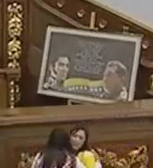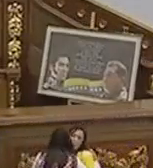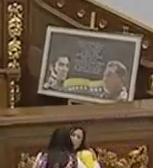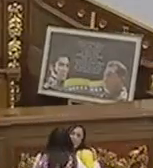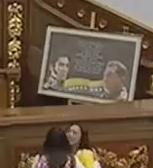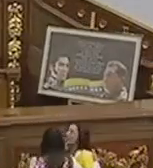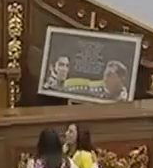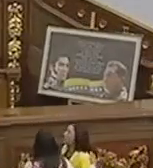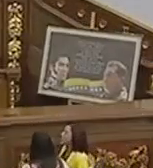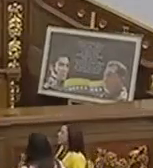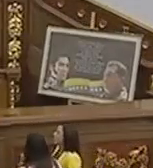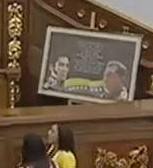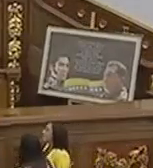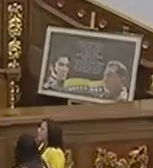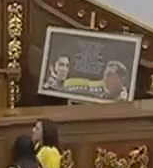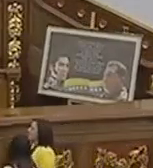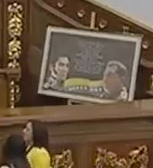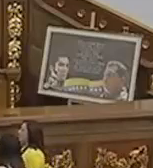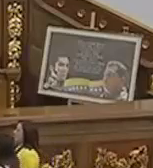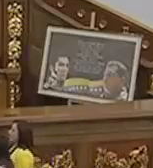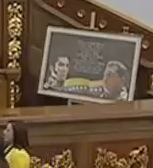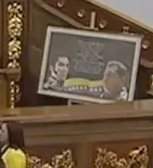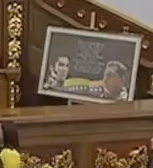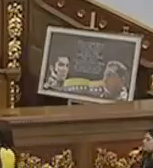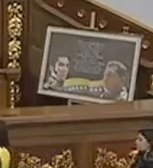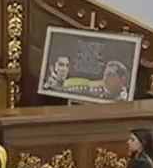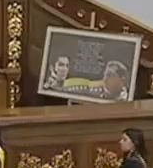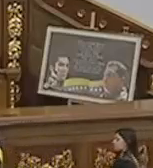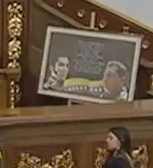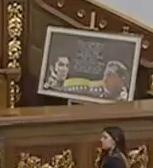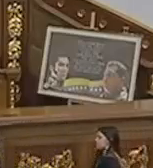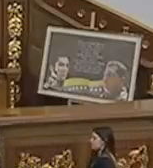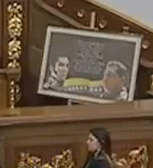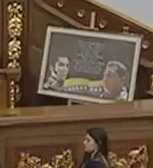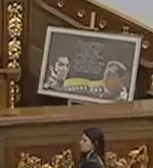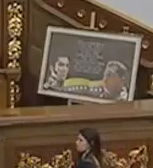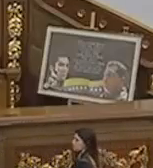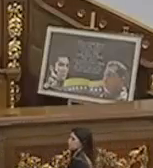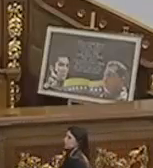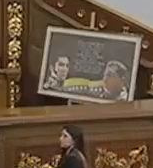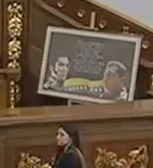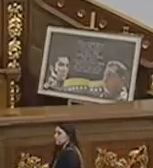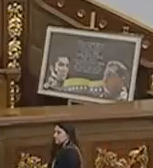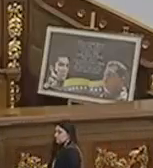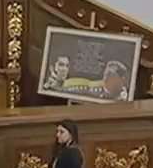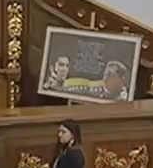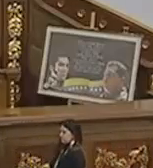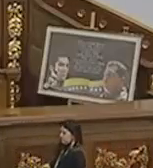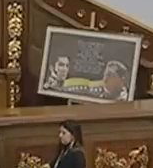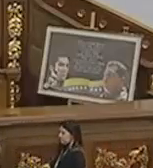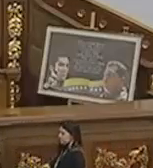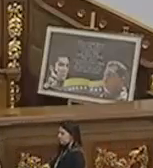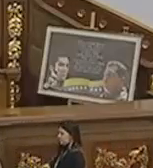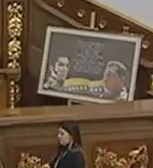acá, por ANTV, tu canal al Parlamento. Tengan todos y todas muy buenas tardes.